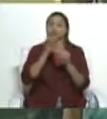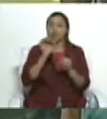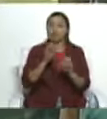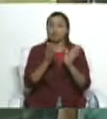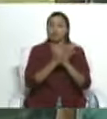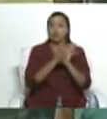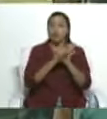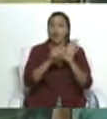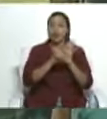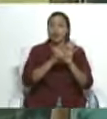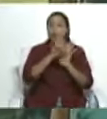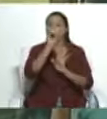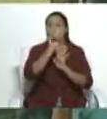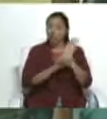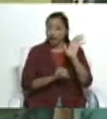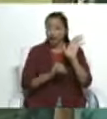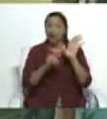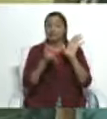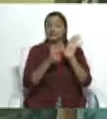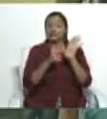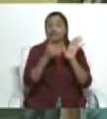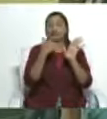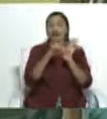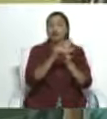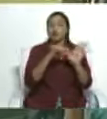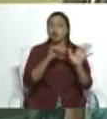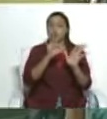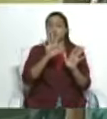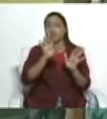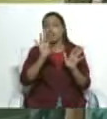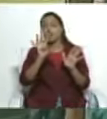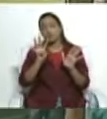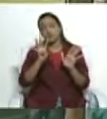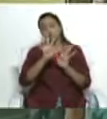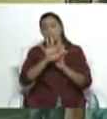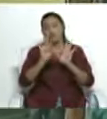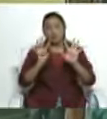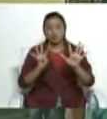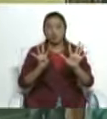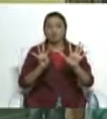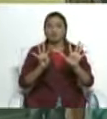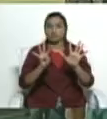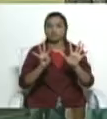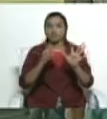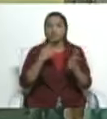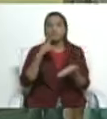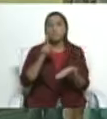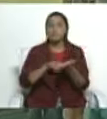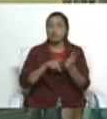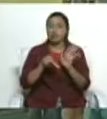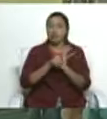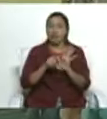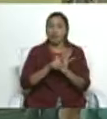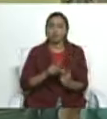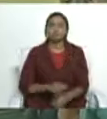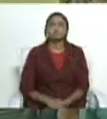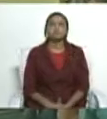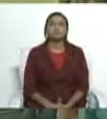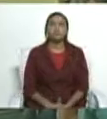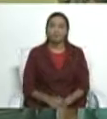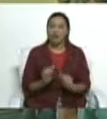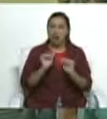Ley Orgánica de Procesos Electorales. Ya ha cumplido también con el sistema automatizado de postulaciones. Seguidamente, palabras del